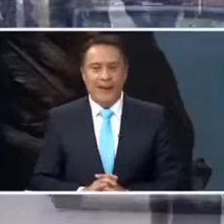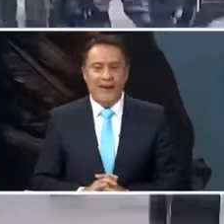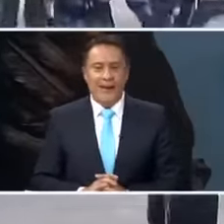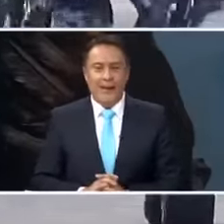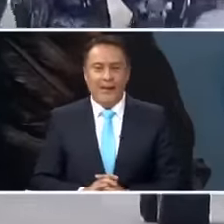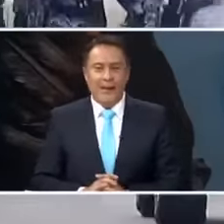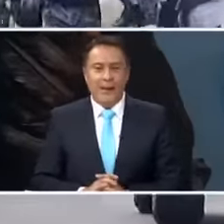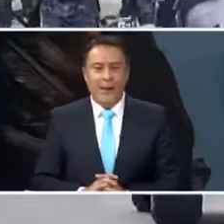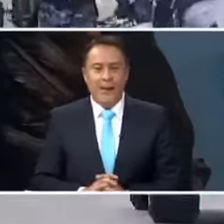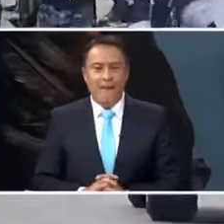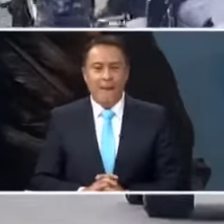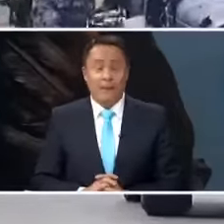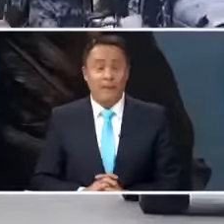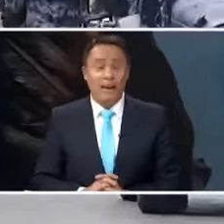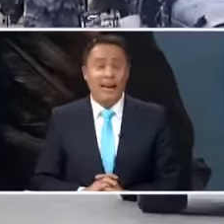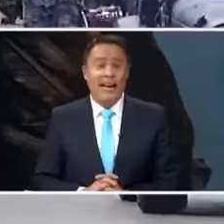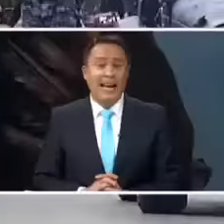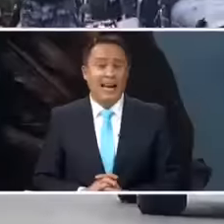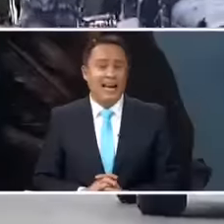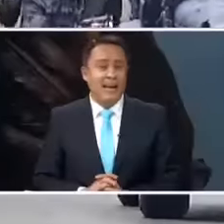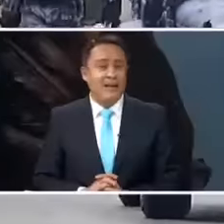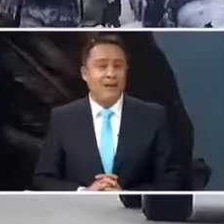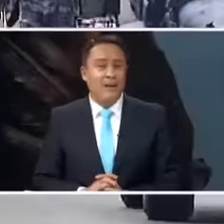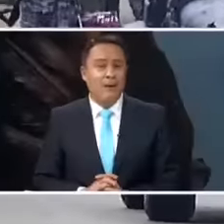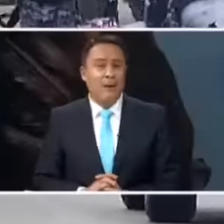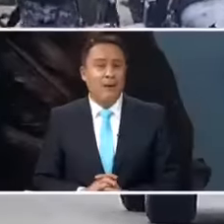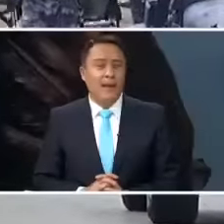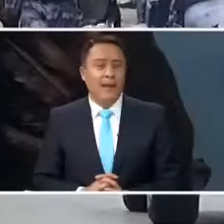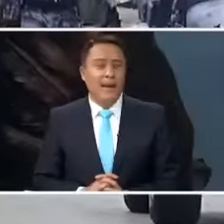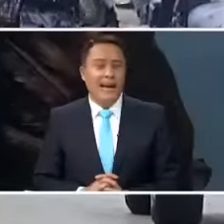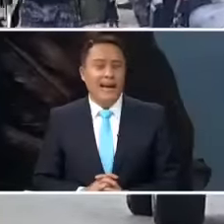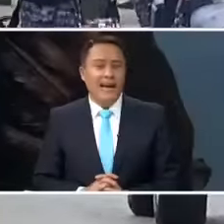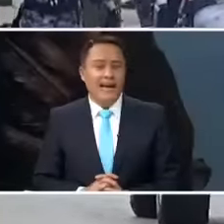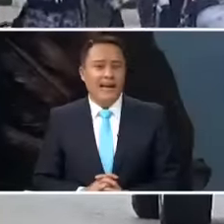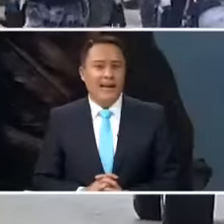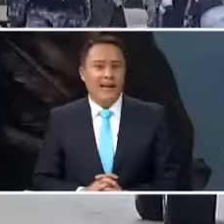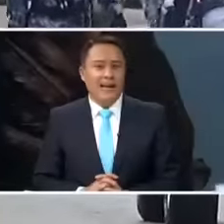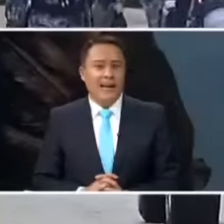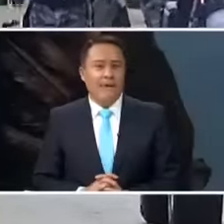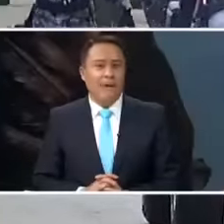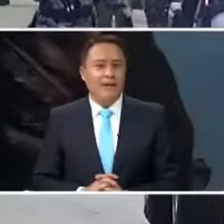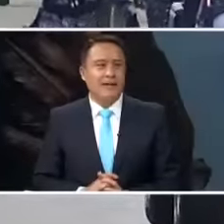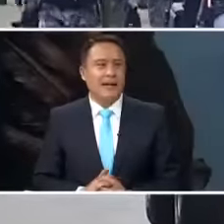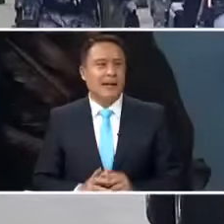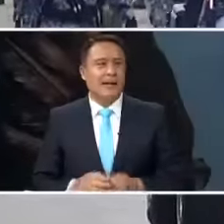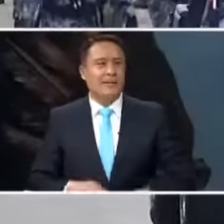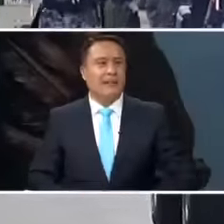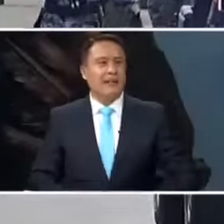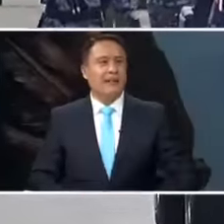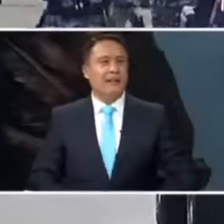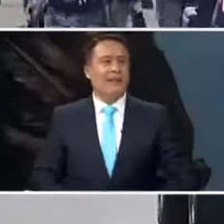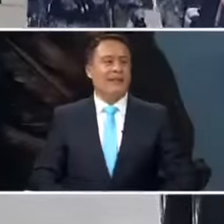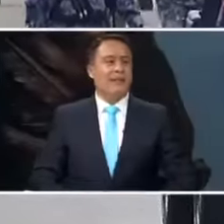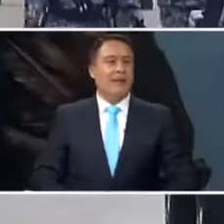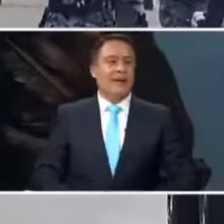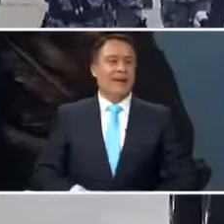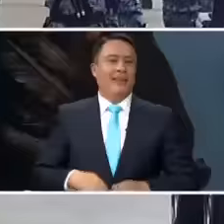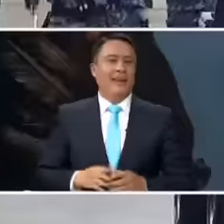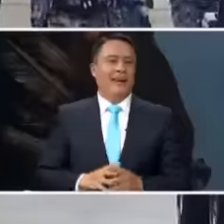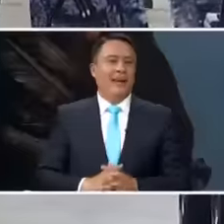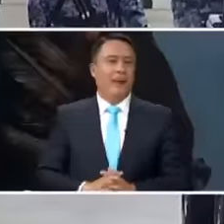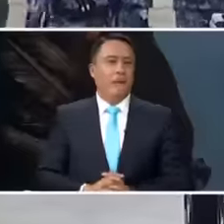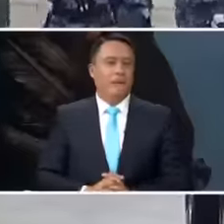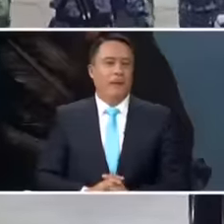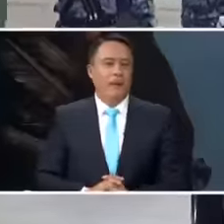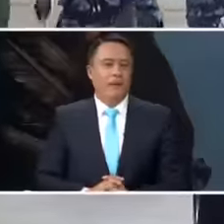supuesto el Ejército de Tierra, pero también el Ejército del Aire, la fuerza efectivamente